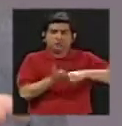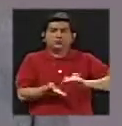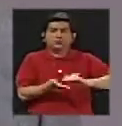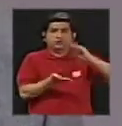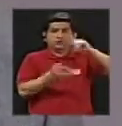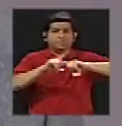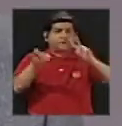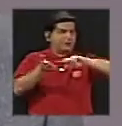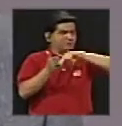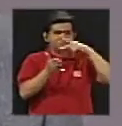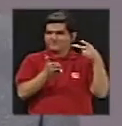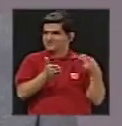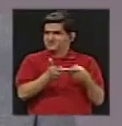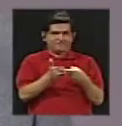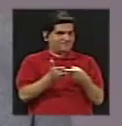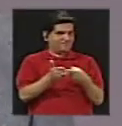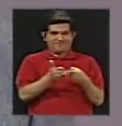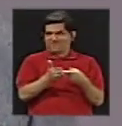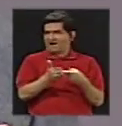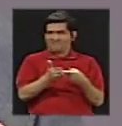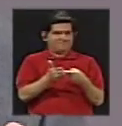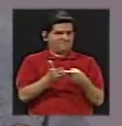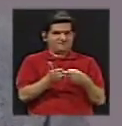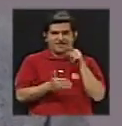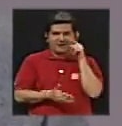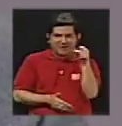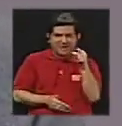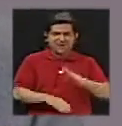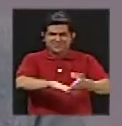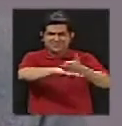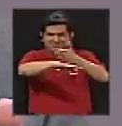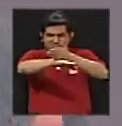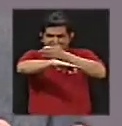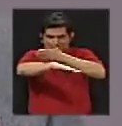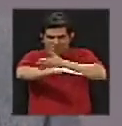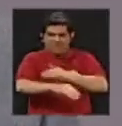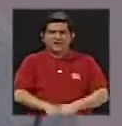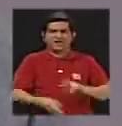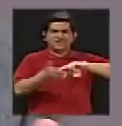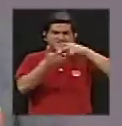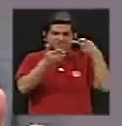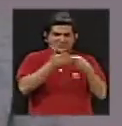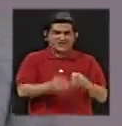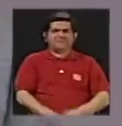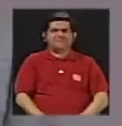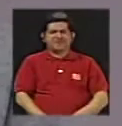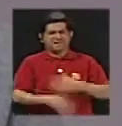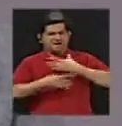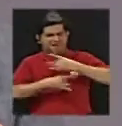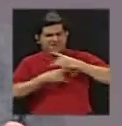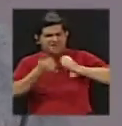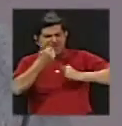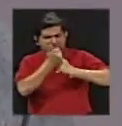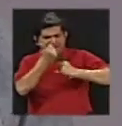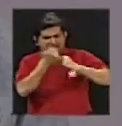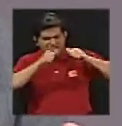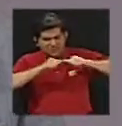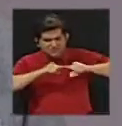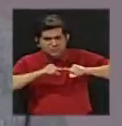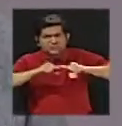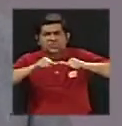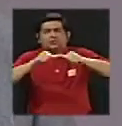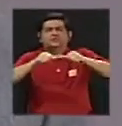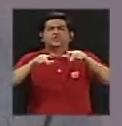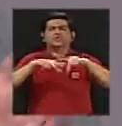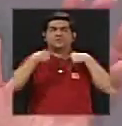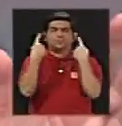eso no quiere decir que ese crecimiento se va a volcar en una simpatía o en una permanencia